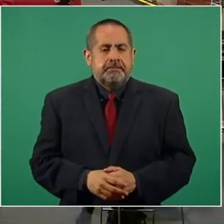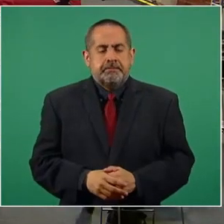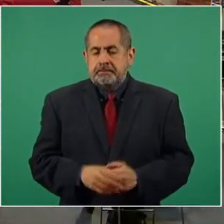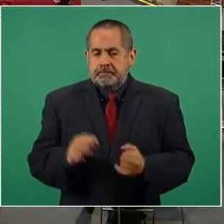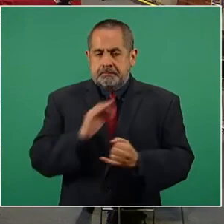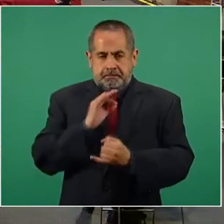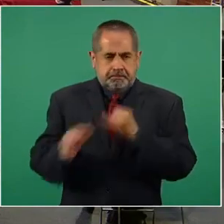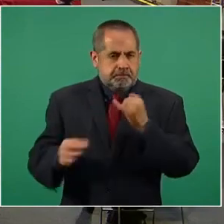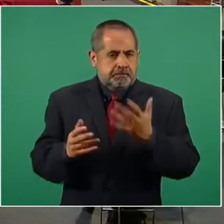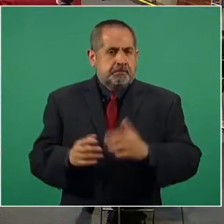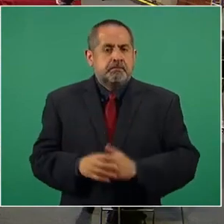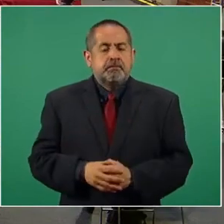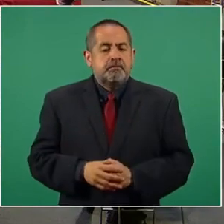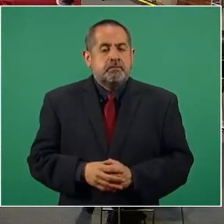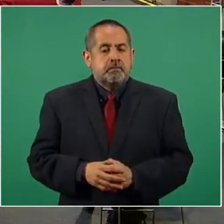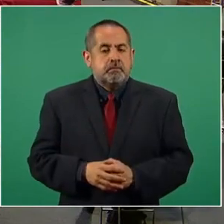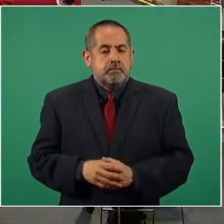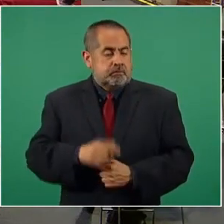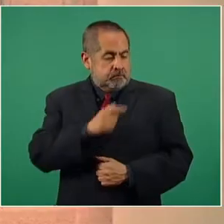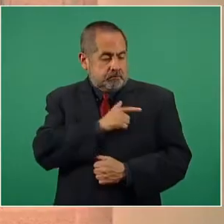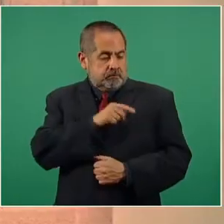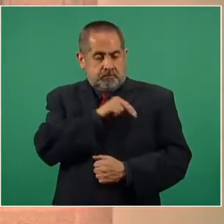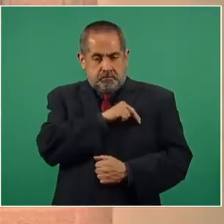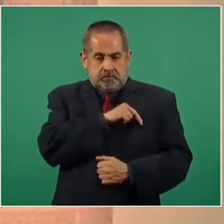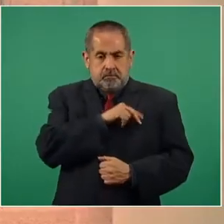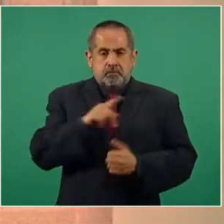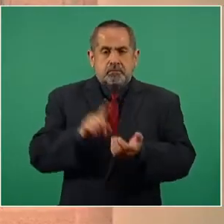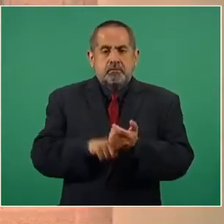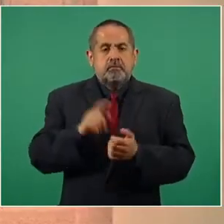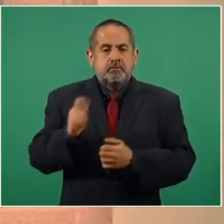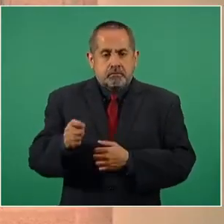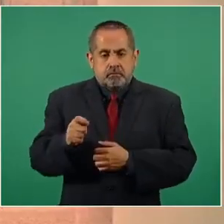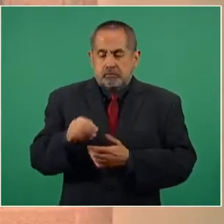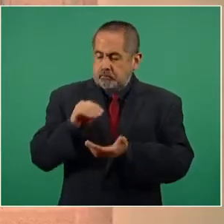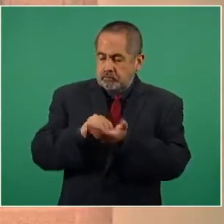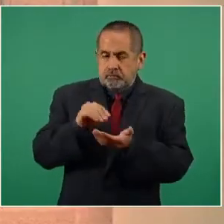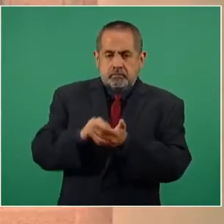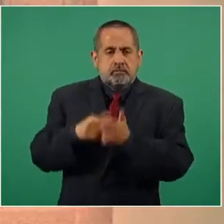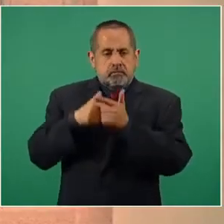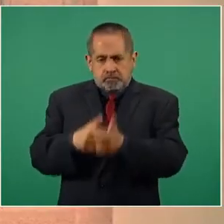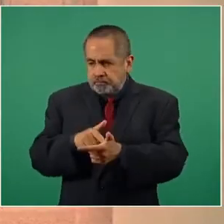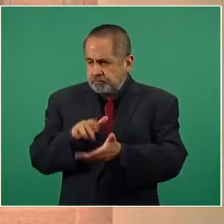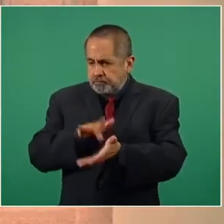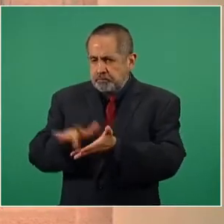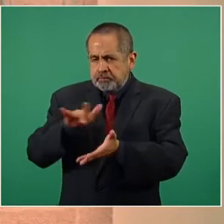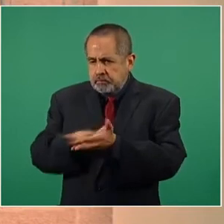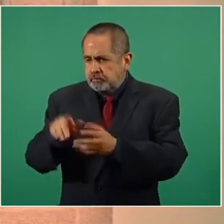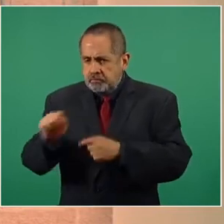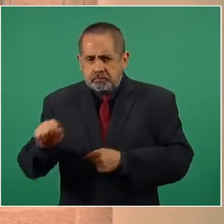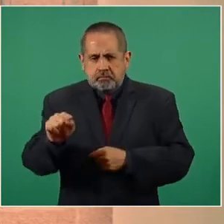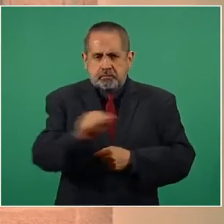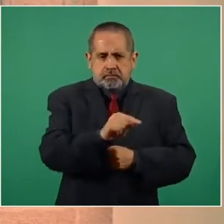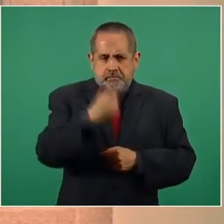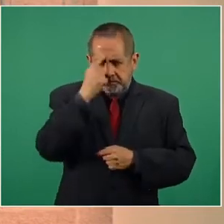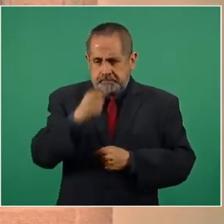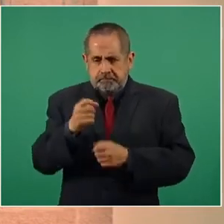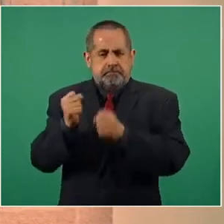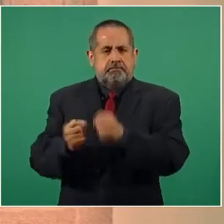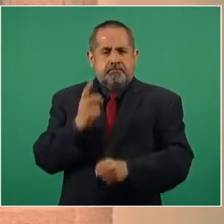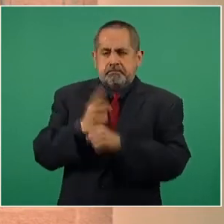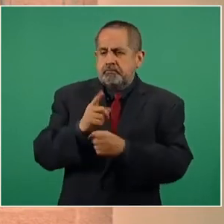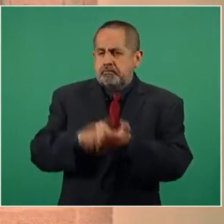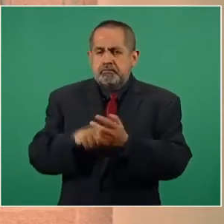último, la Guardia Nacional continúa proporcionando apoyos de seguridad